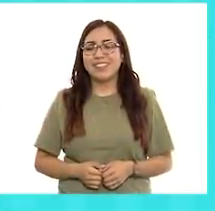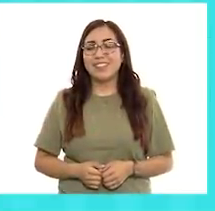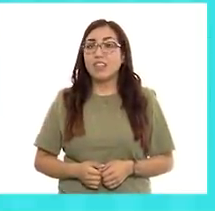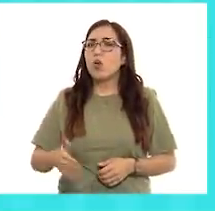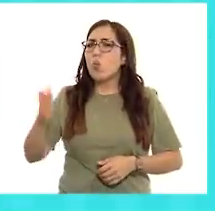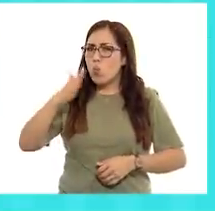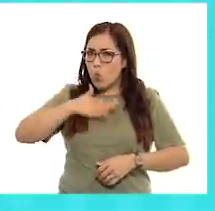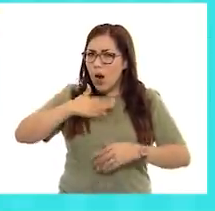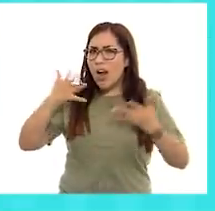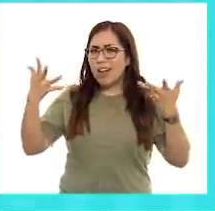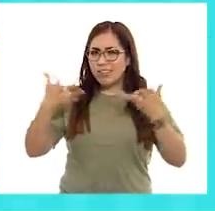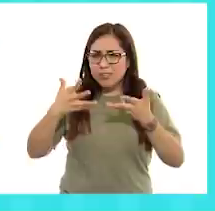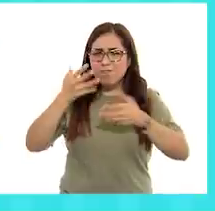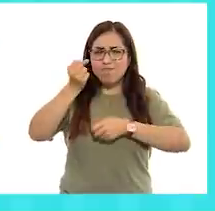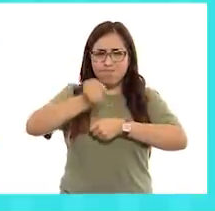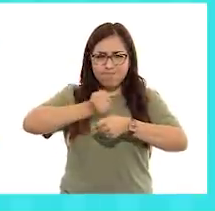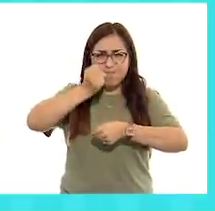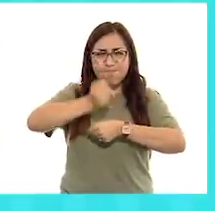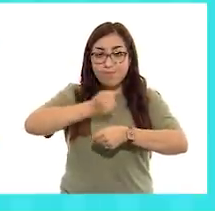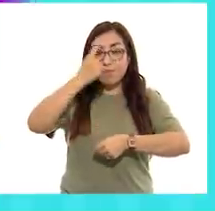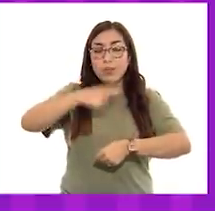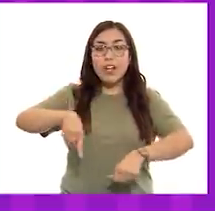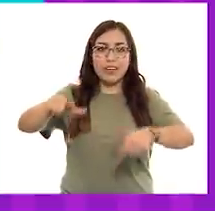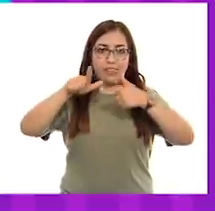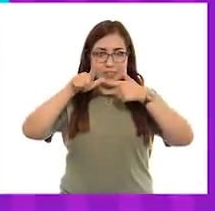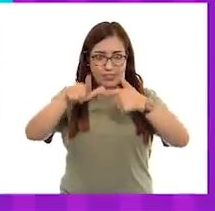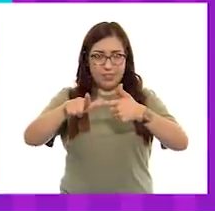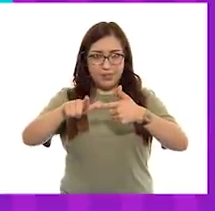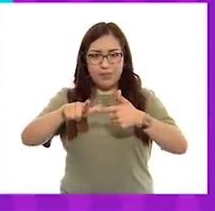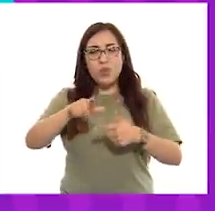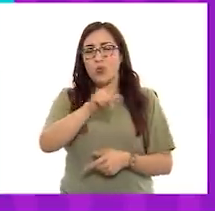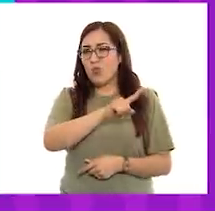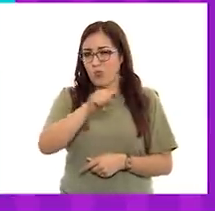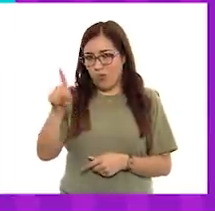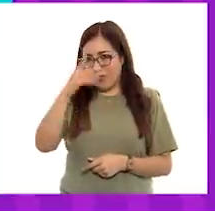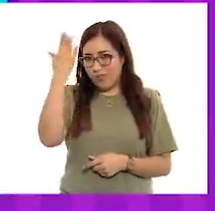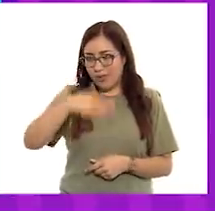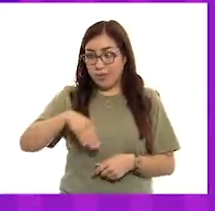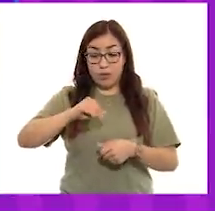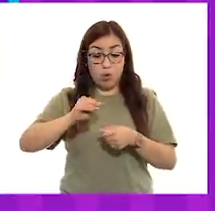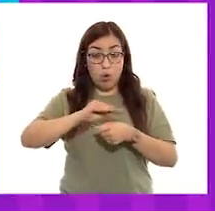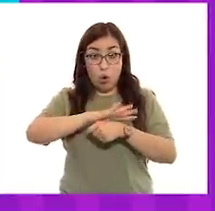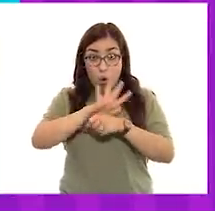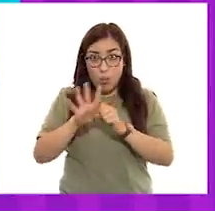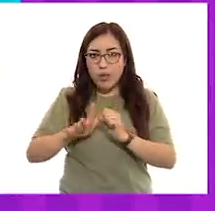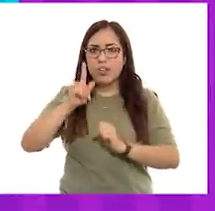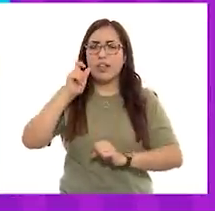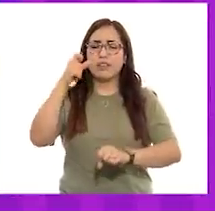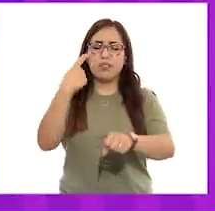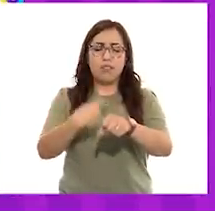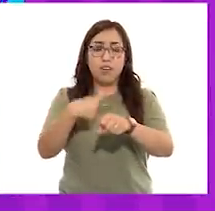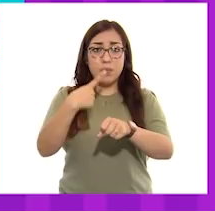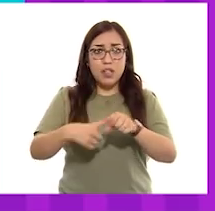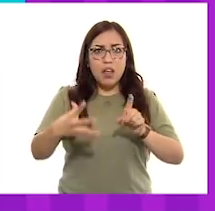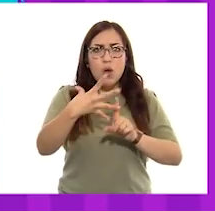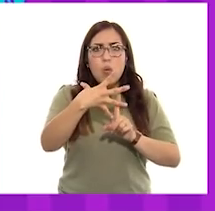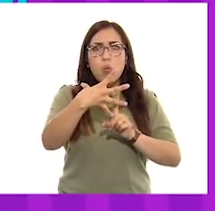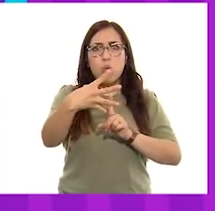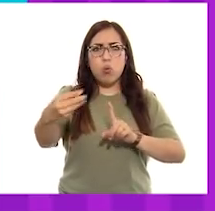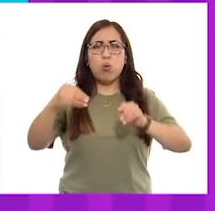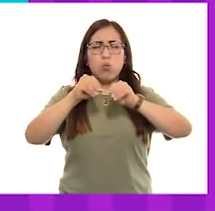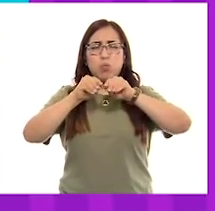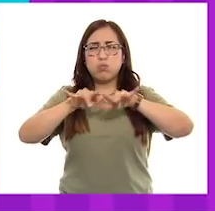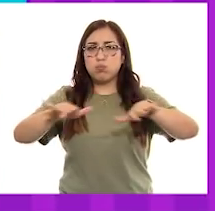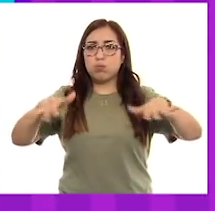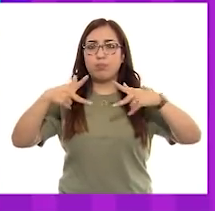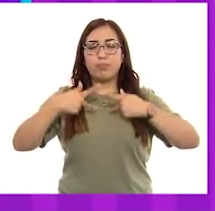Buenas prácticas para seguir adelante. Como todos sabemos, la COVID-19 es una enfermedad que se contagia muy fácilmente entre las